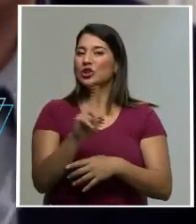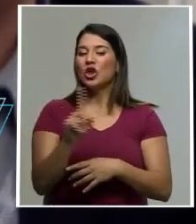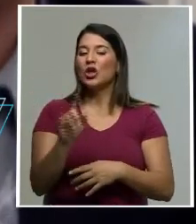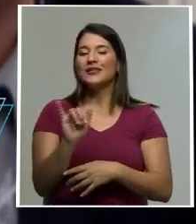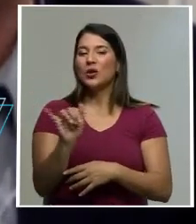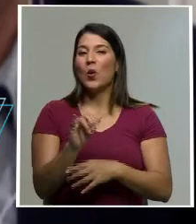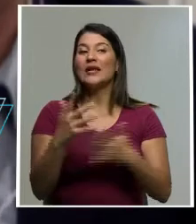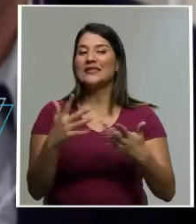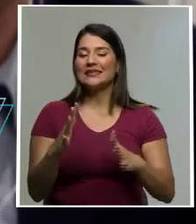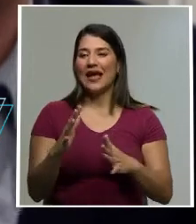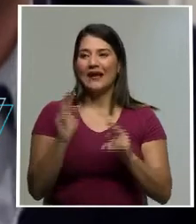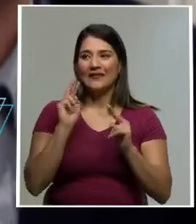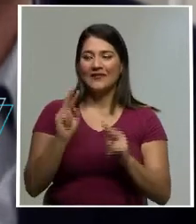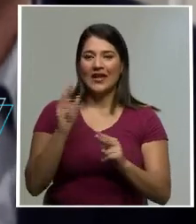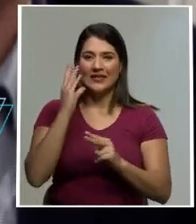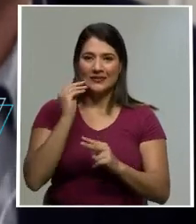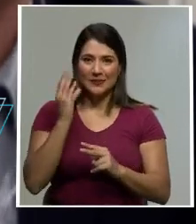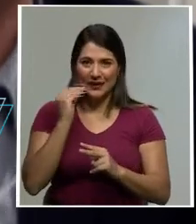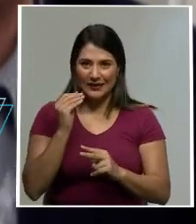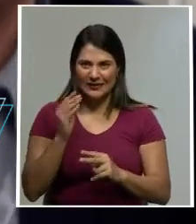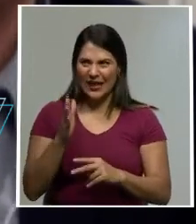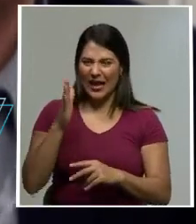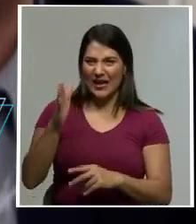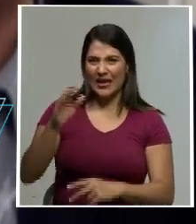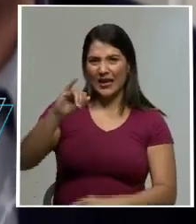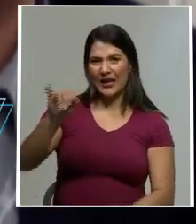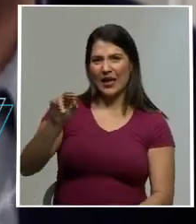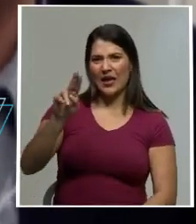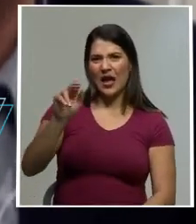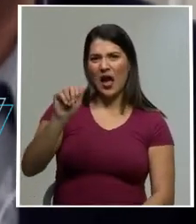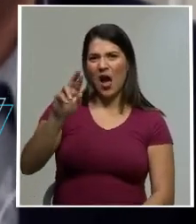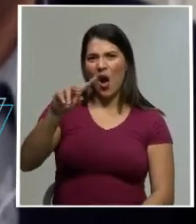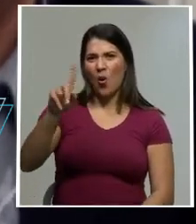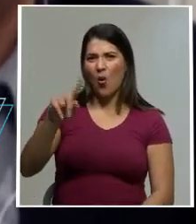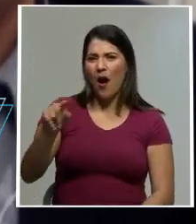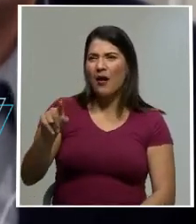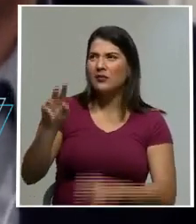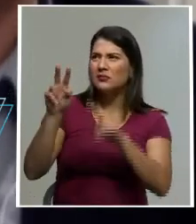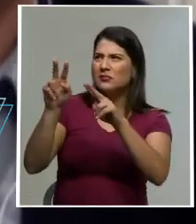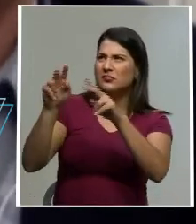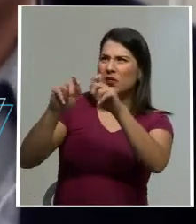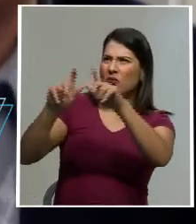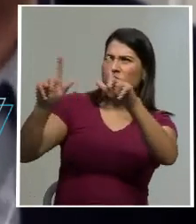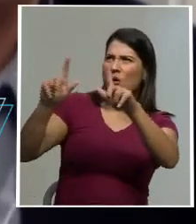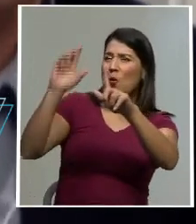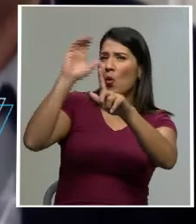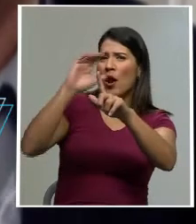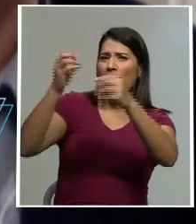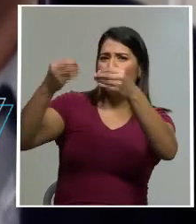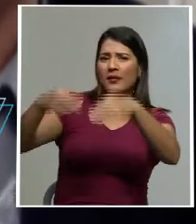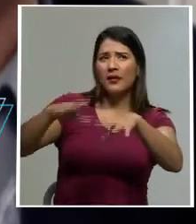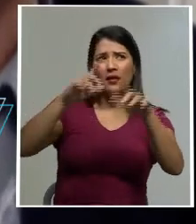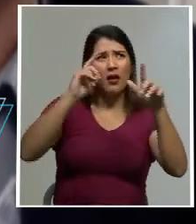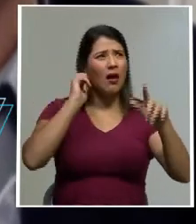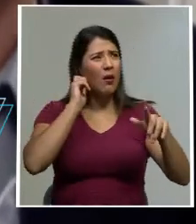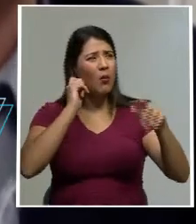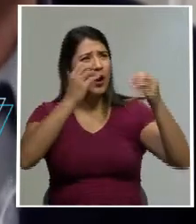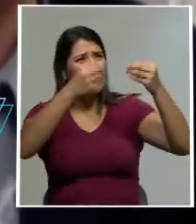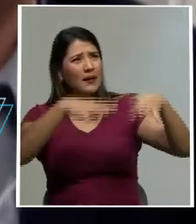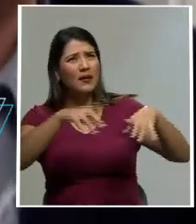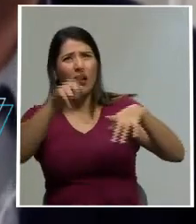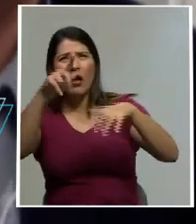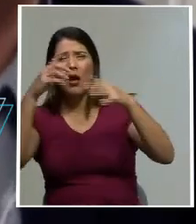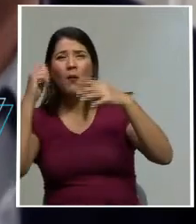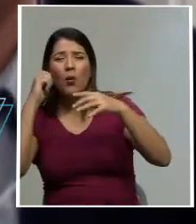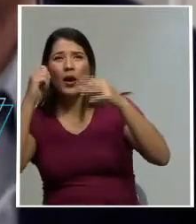ver los rótulos por todo lado de mujeres que se buscan, cubanos que quedaron varados luego de que ya no les daban el